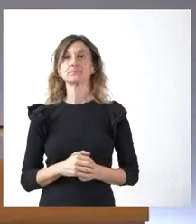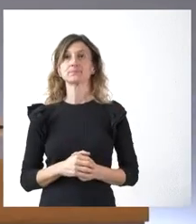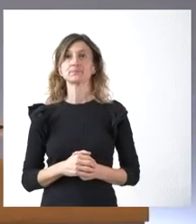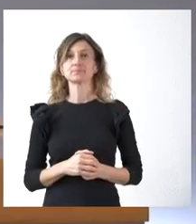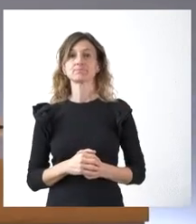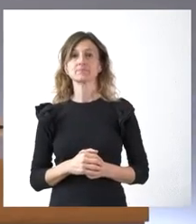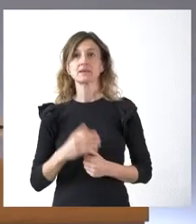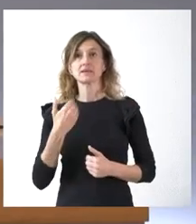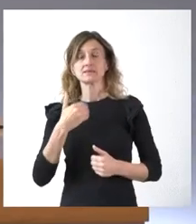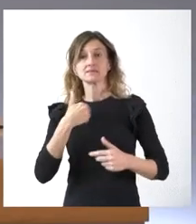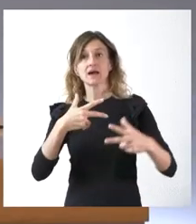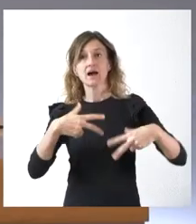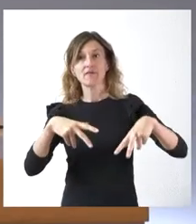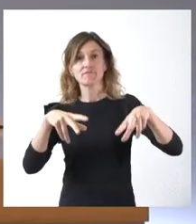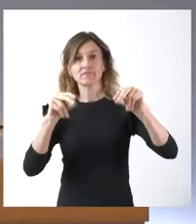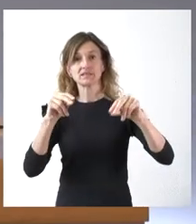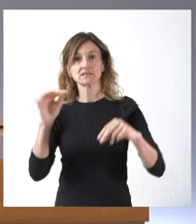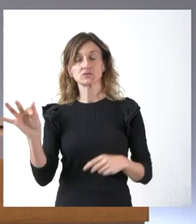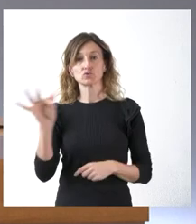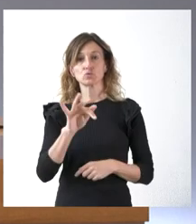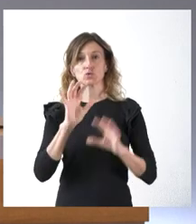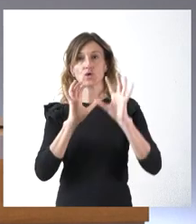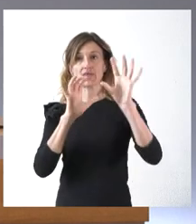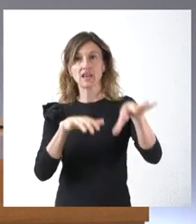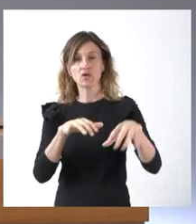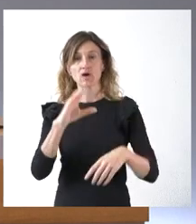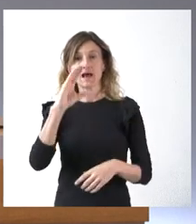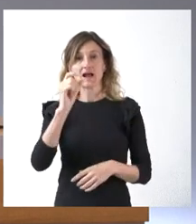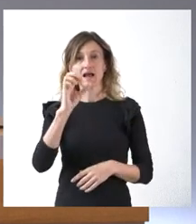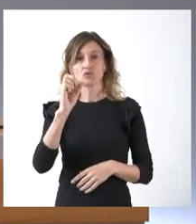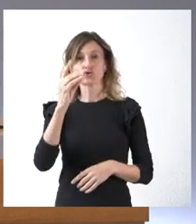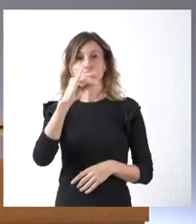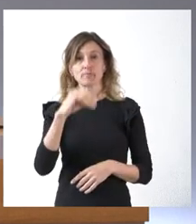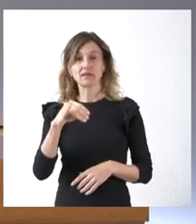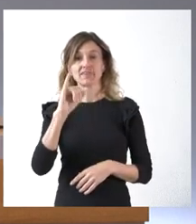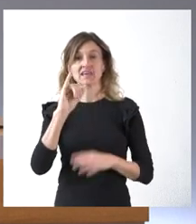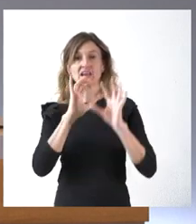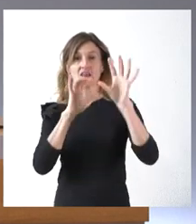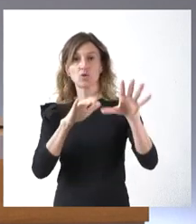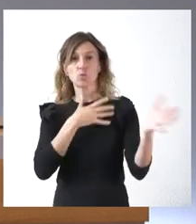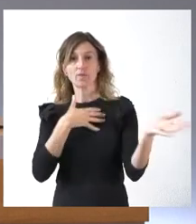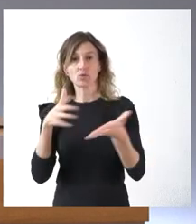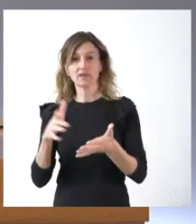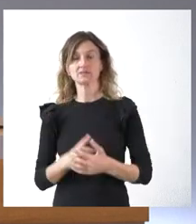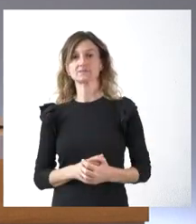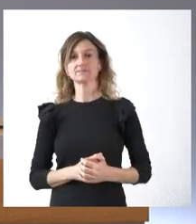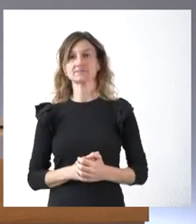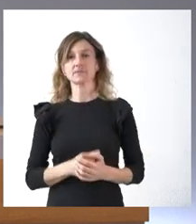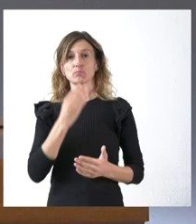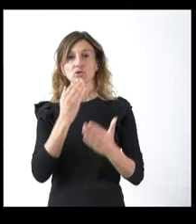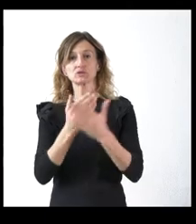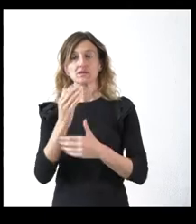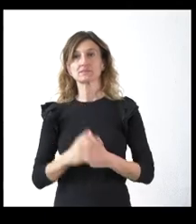y vamos a terminar hoy este turno en León con Carlos Domínguez de León cuando quieras Carlos adelante Buenos